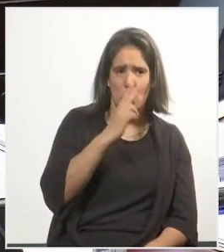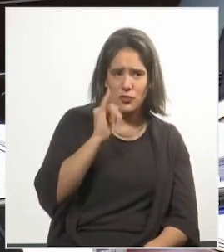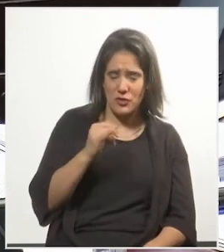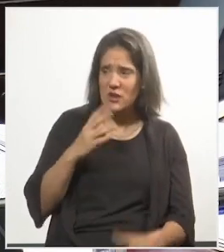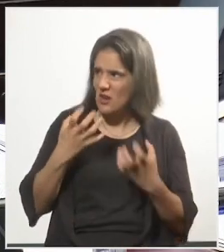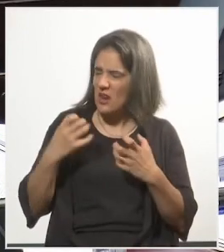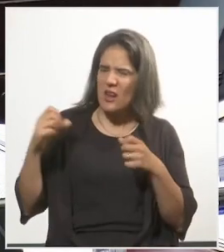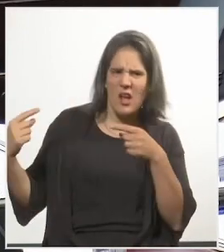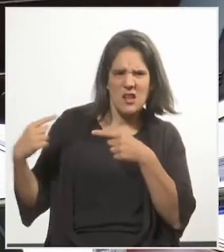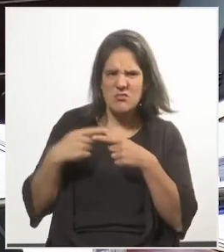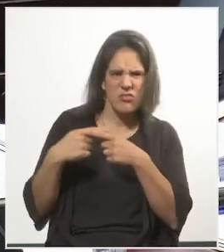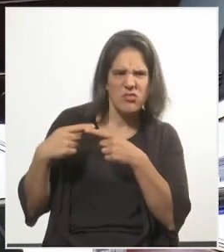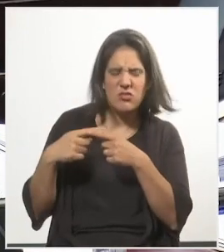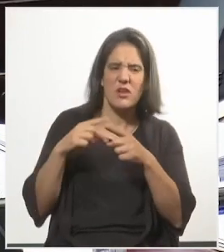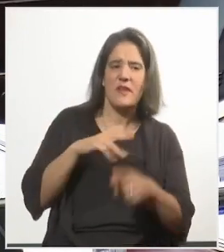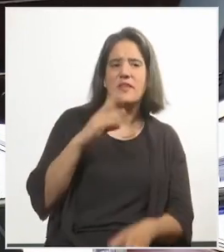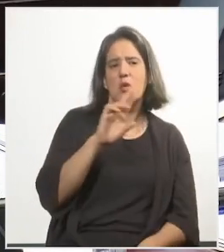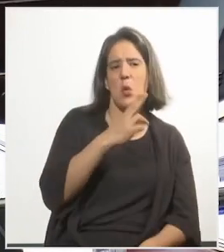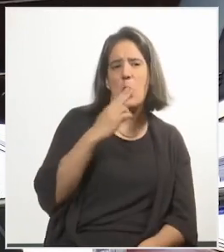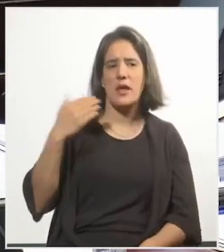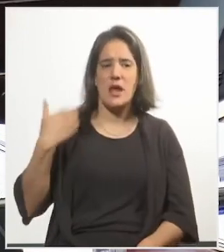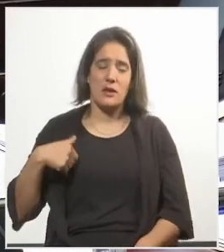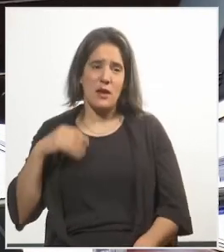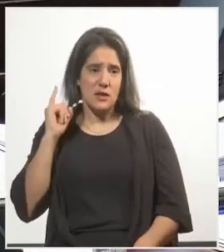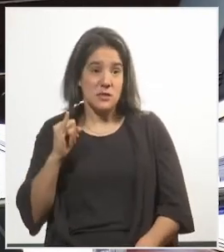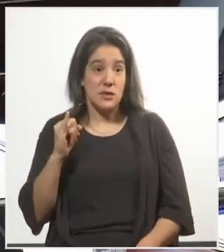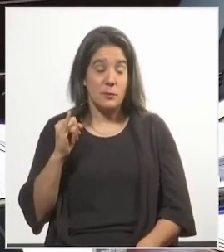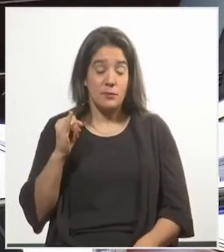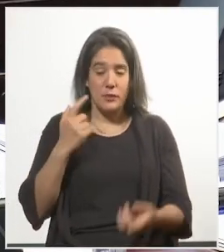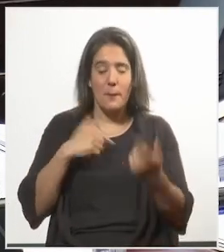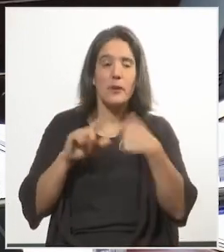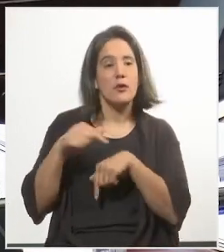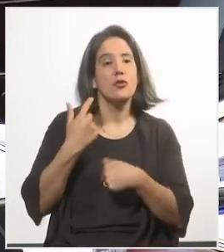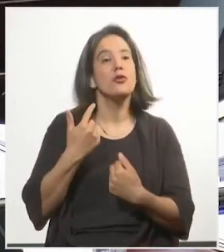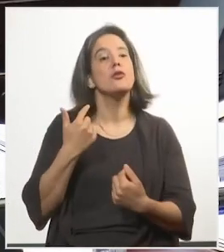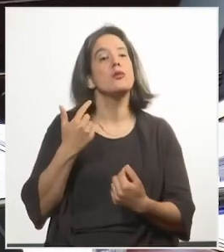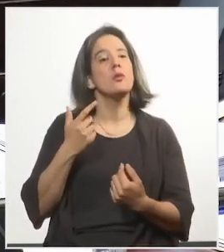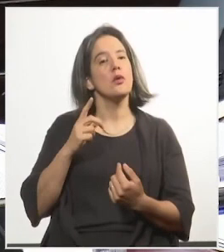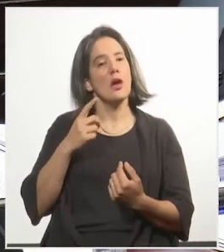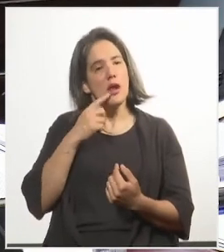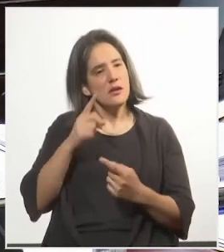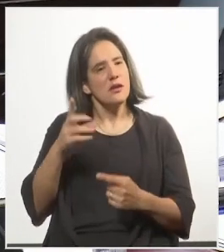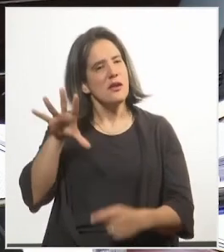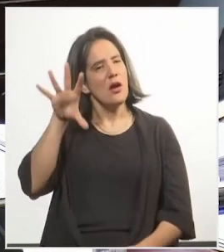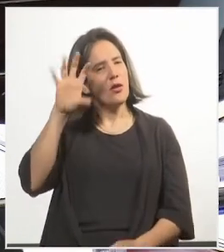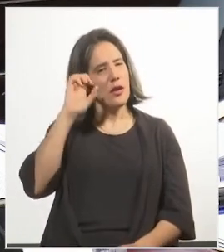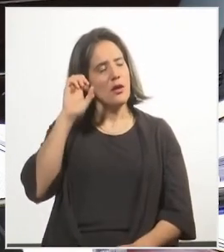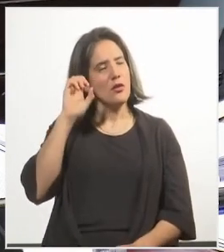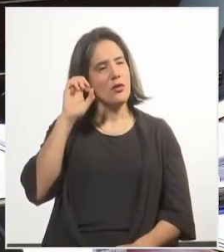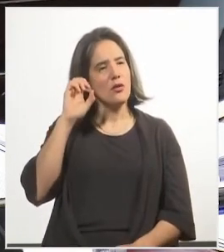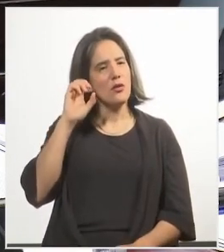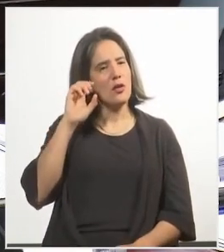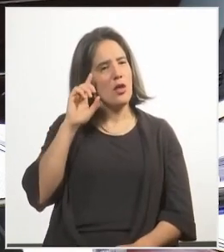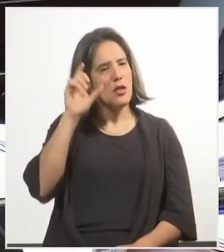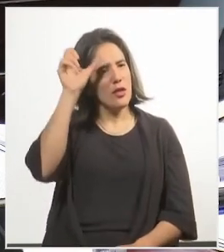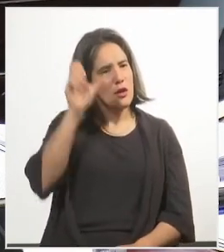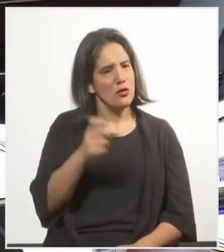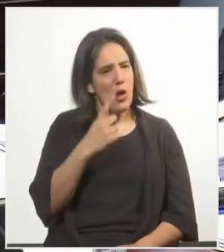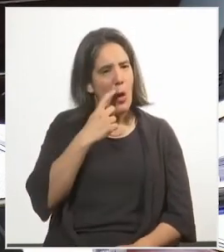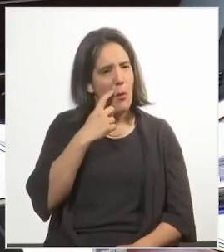de argentinos y orientales, pero nosotros tenemos que reivindicar la memoria de los